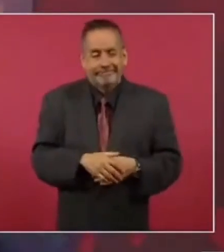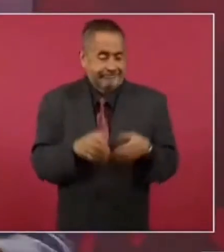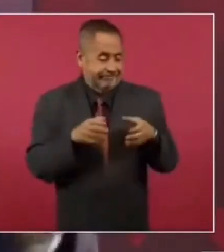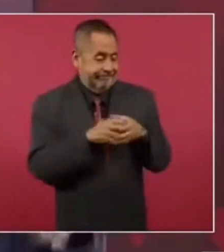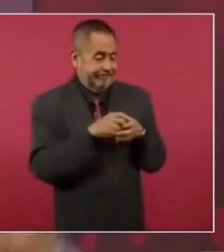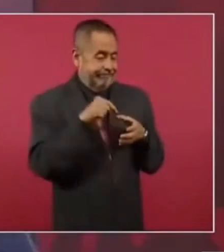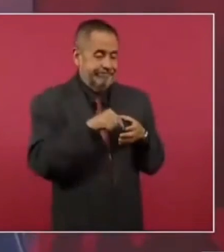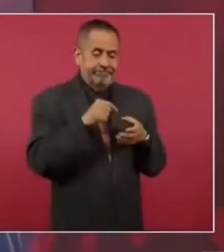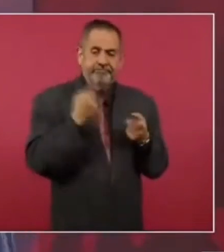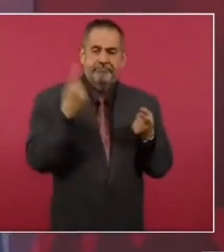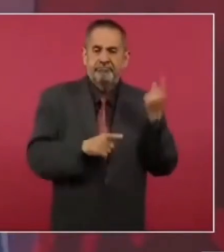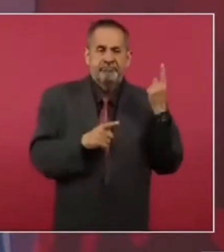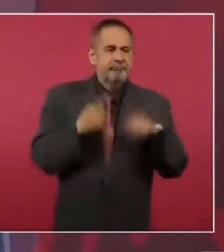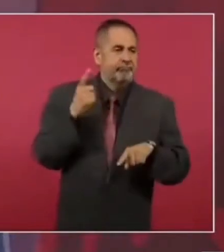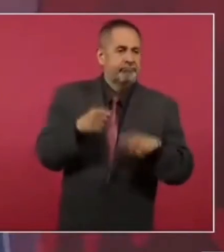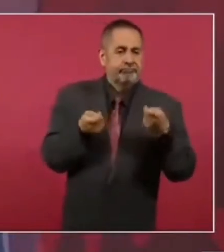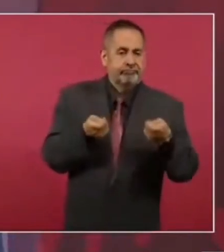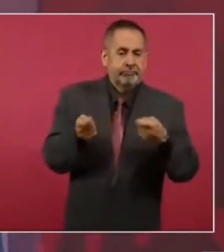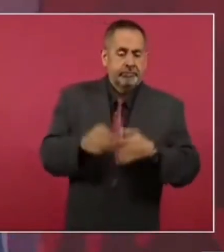Ahora es distinto.